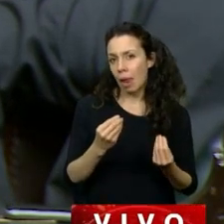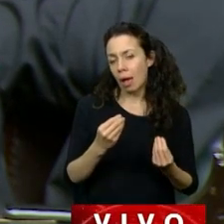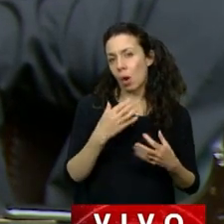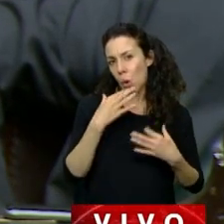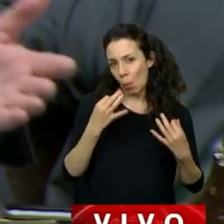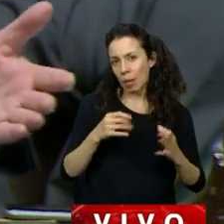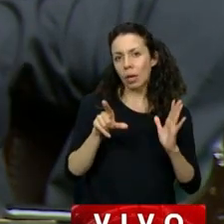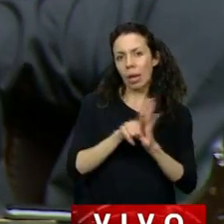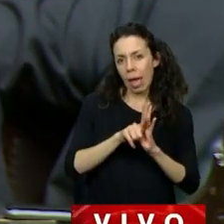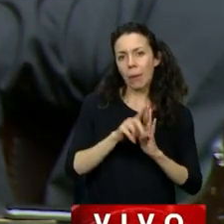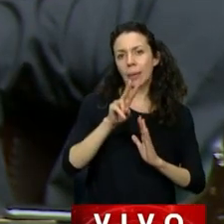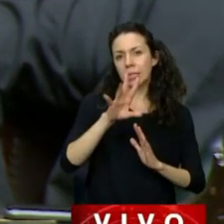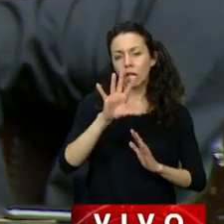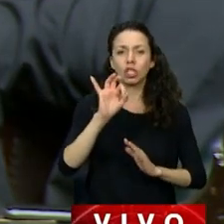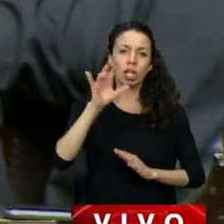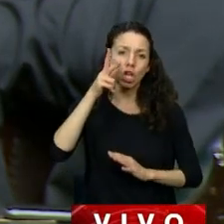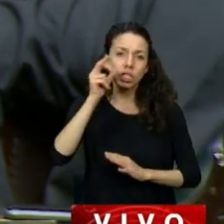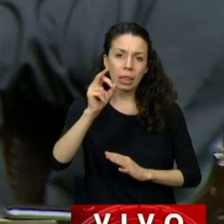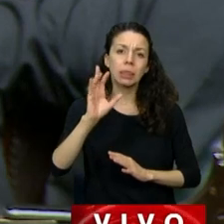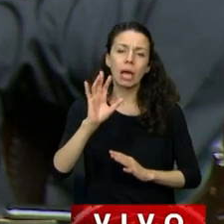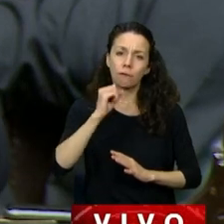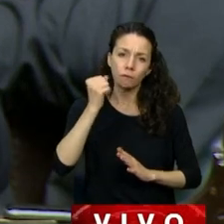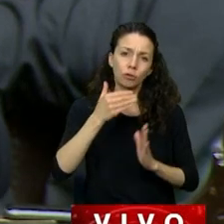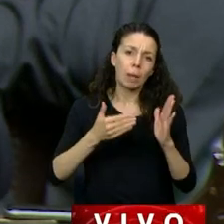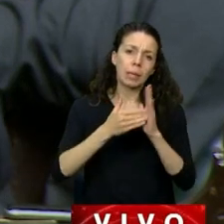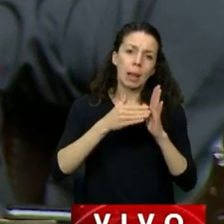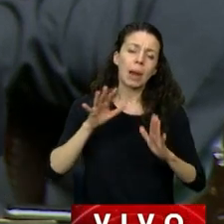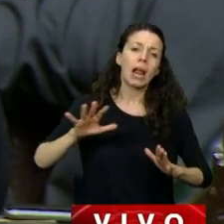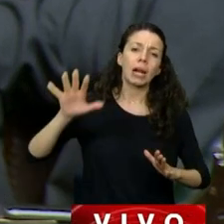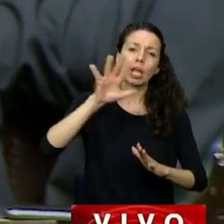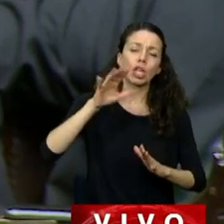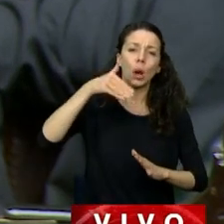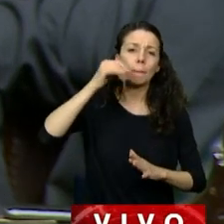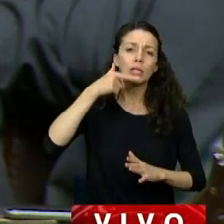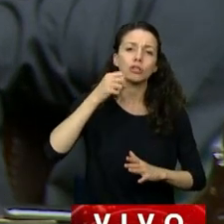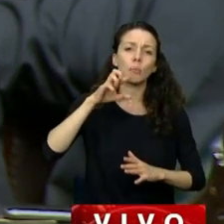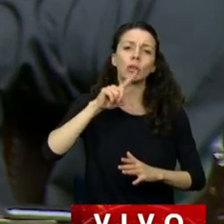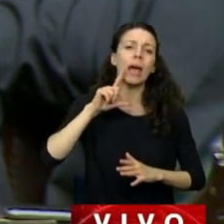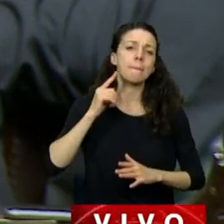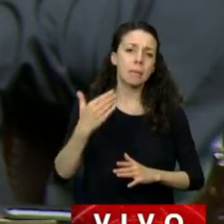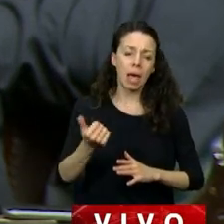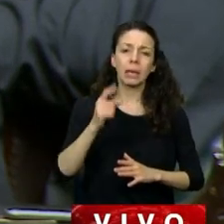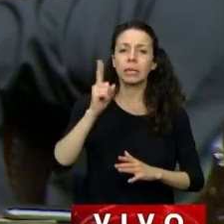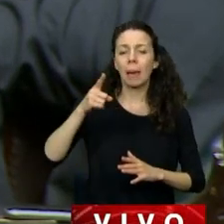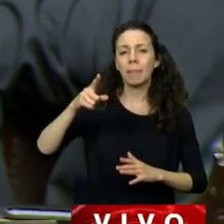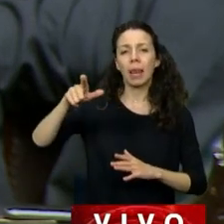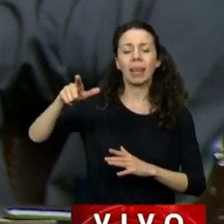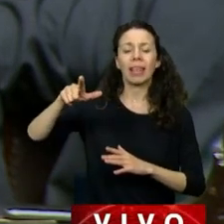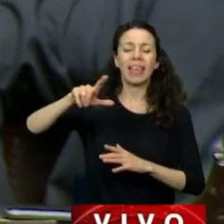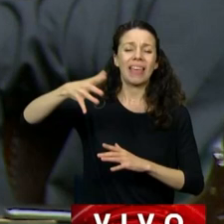ley 25080, que es clave sobre todo para la región mesopotámica y el delta